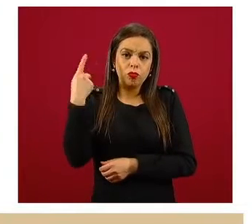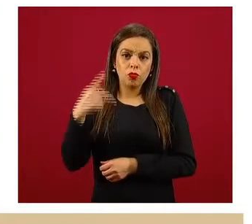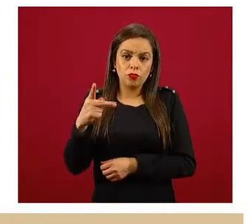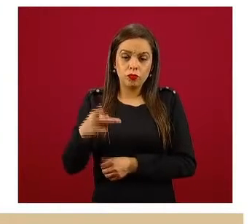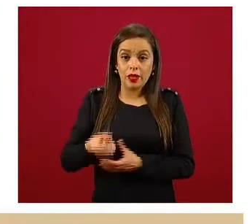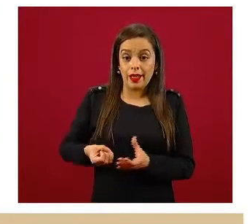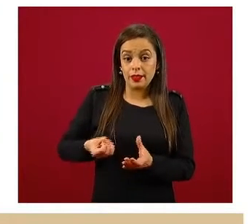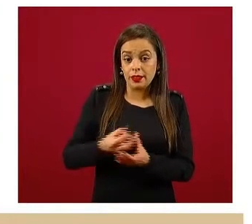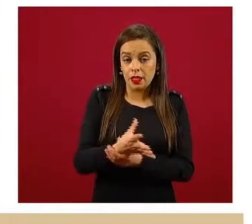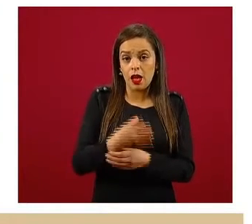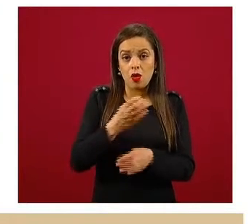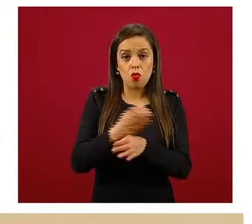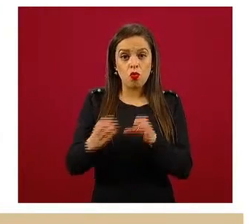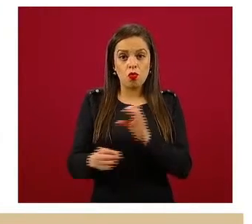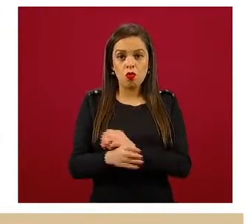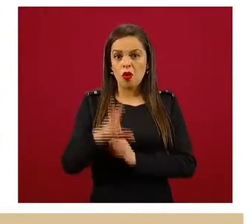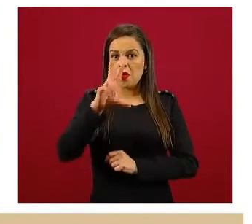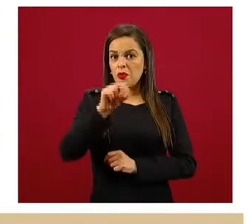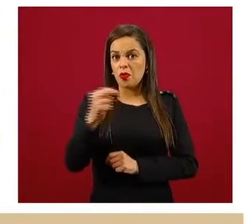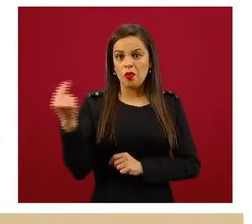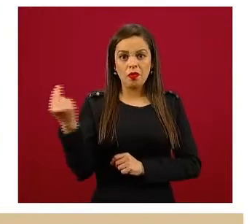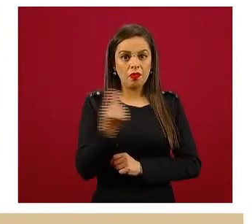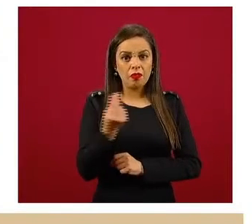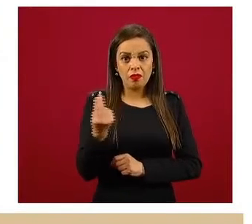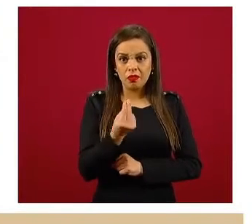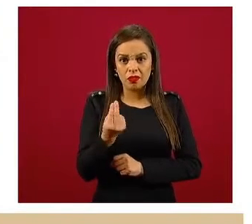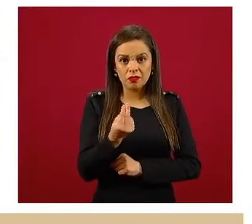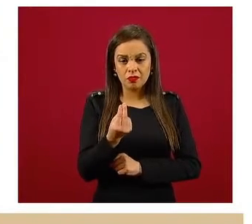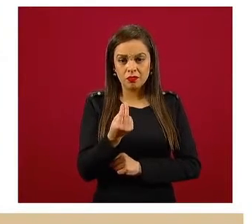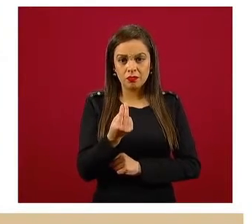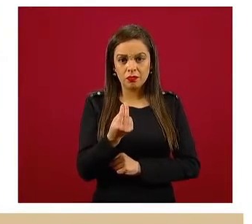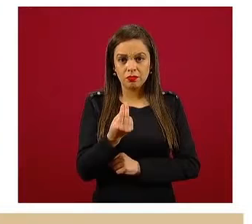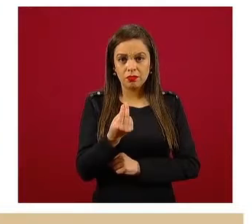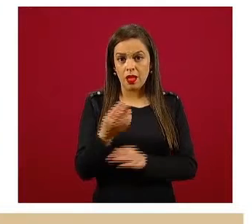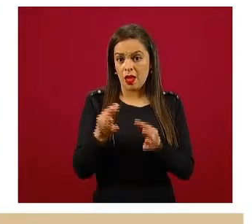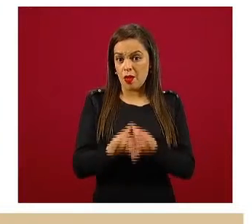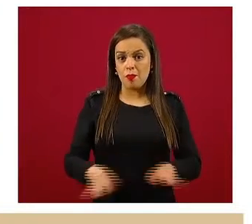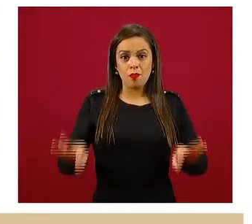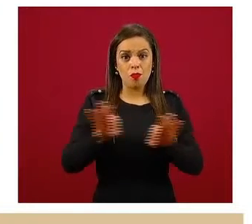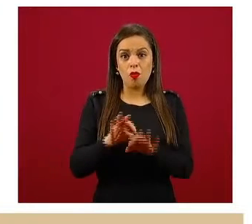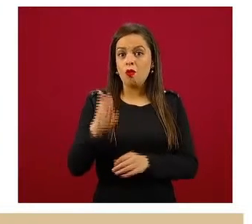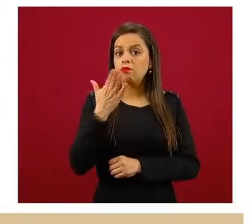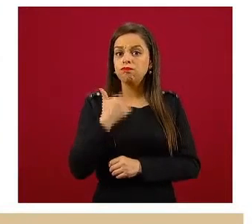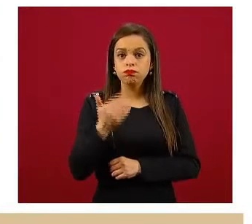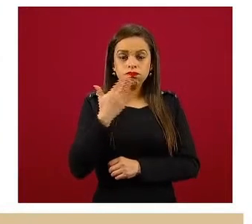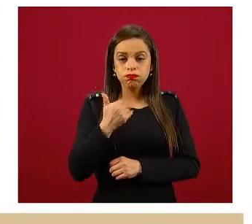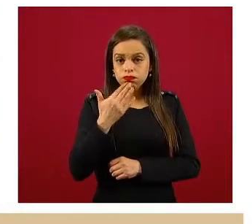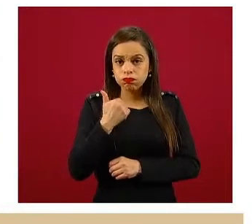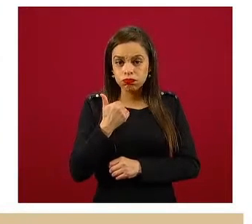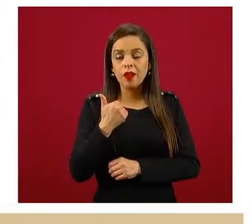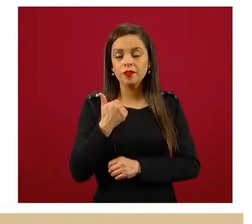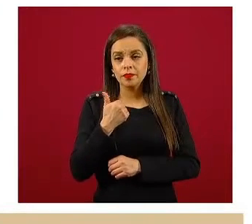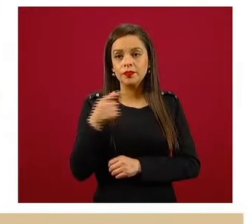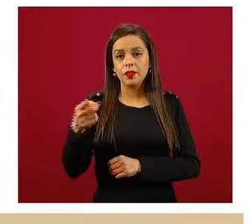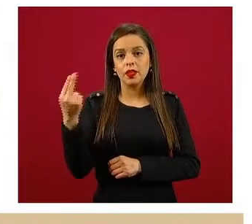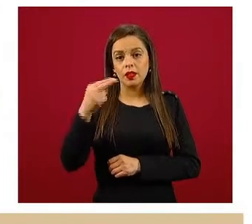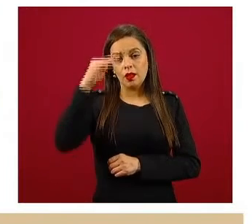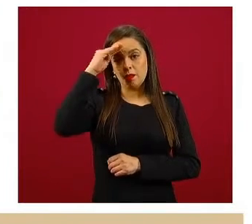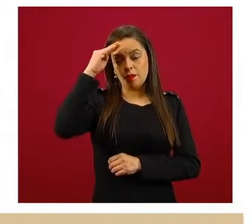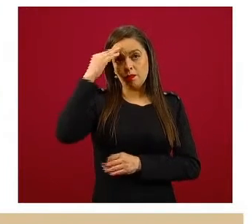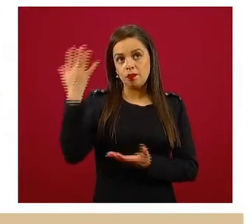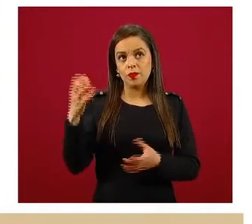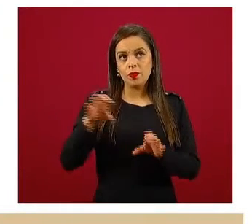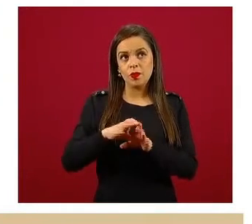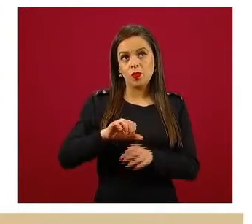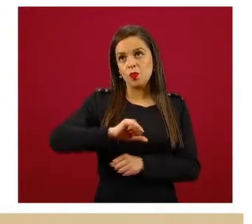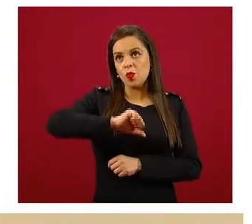esenciales, lo piense y pueda mejor buscar una alternativa a la actividad que